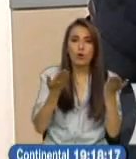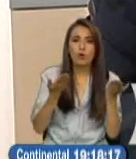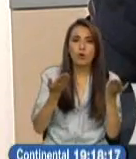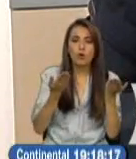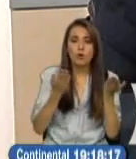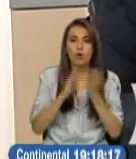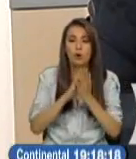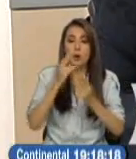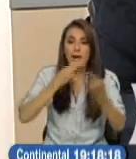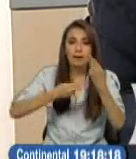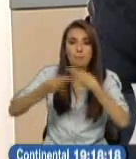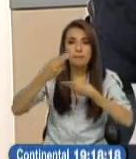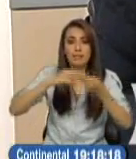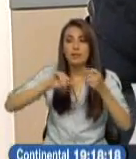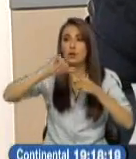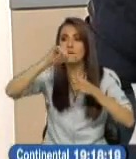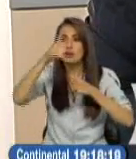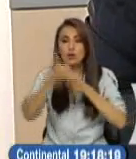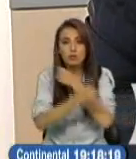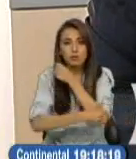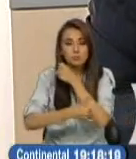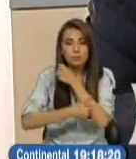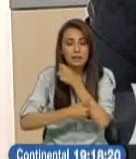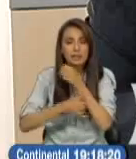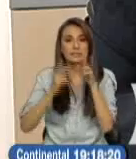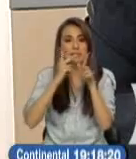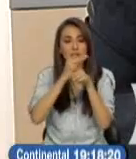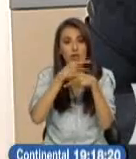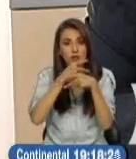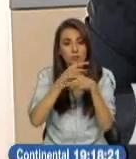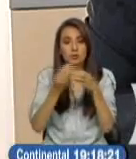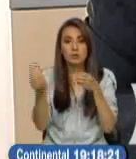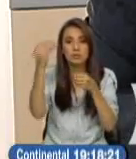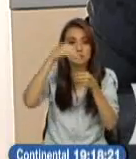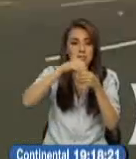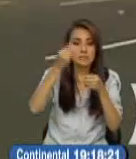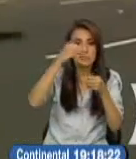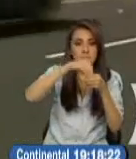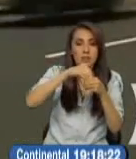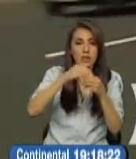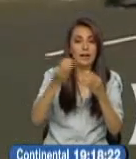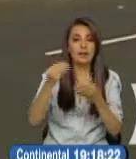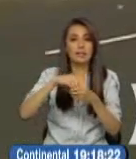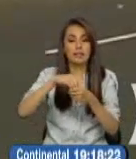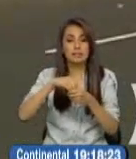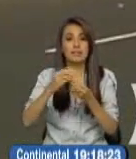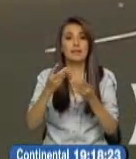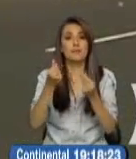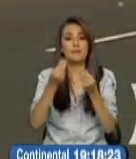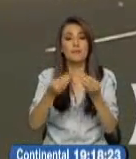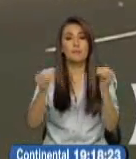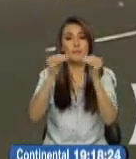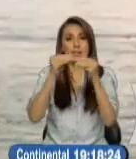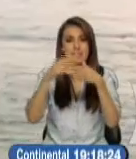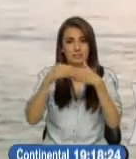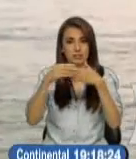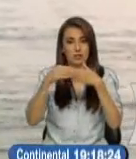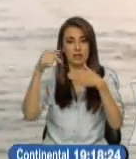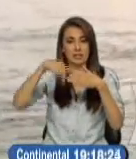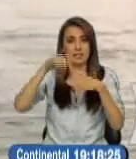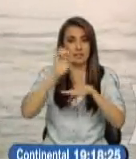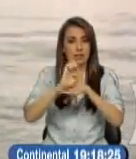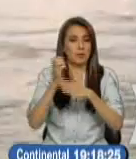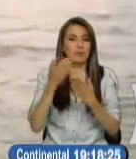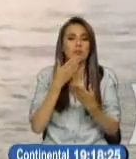las exportaciones, que es lo fundamental para que ingresen dólares al país? Es un segundo momento que vive el país, tras la importante